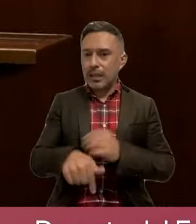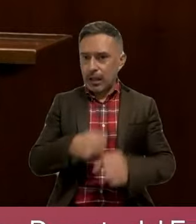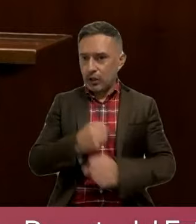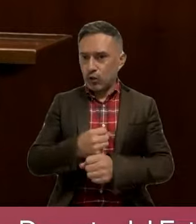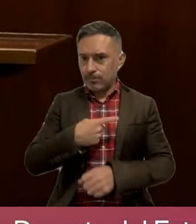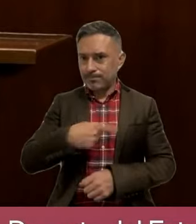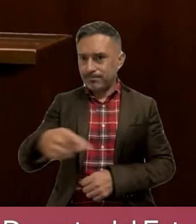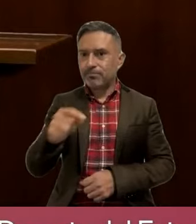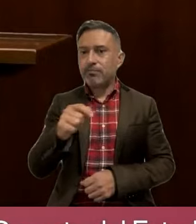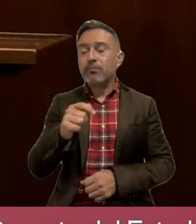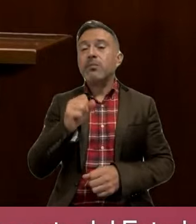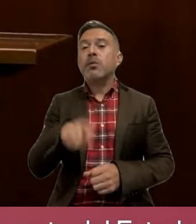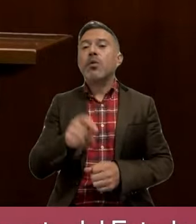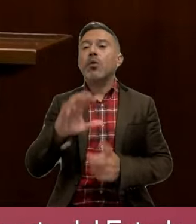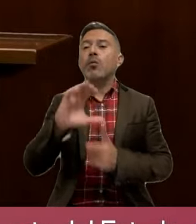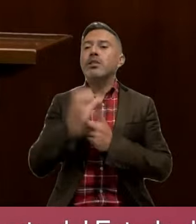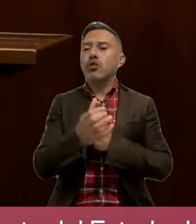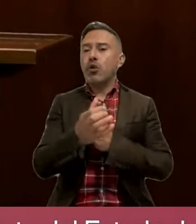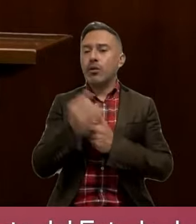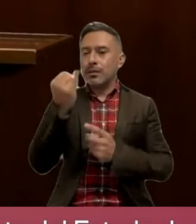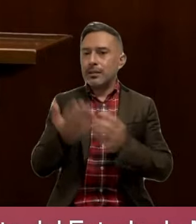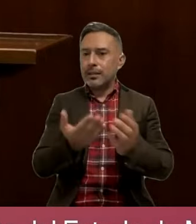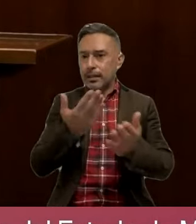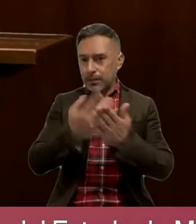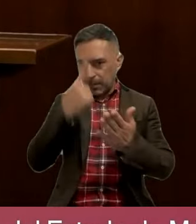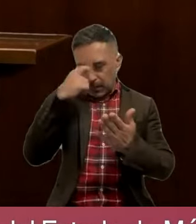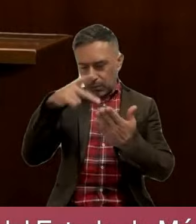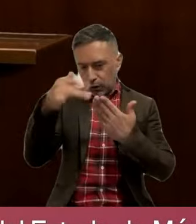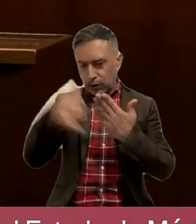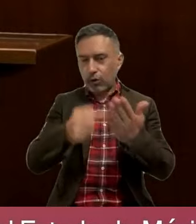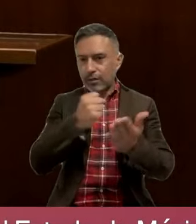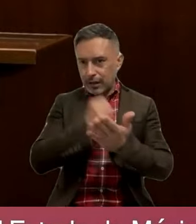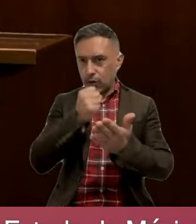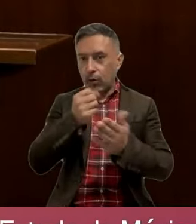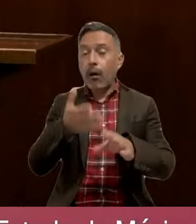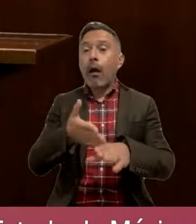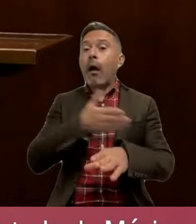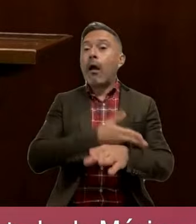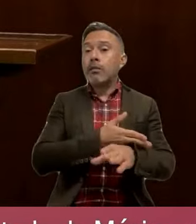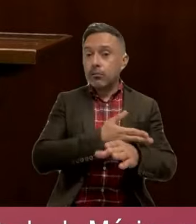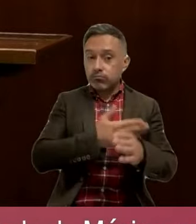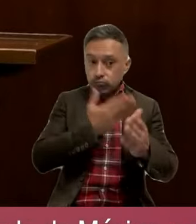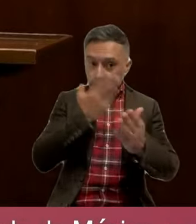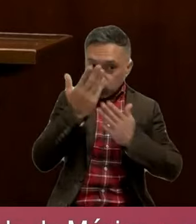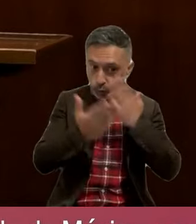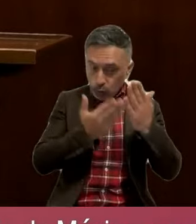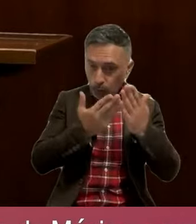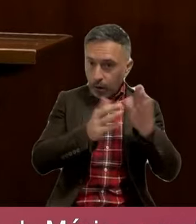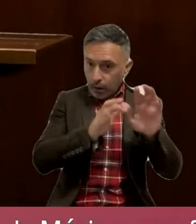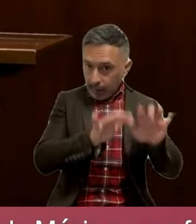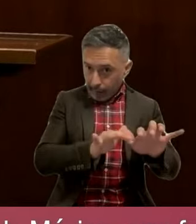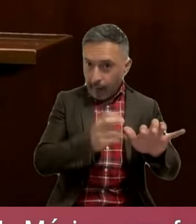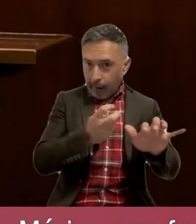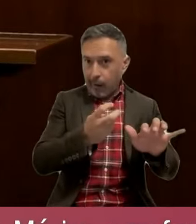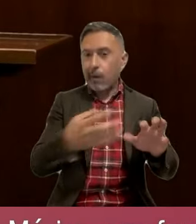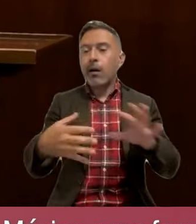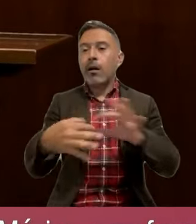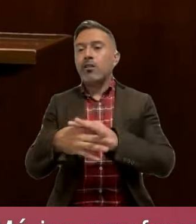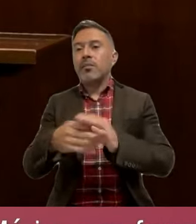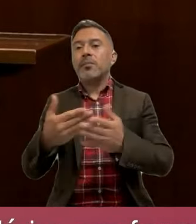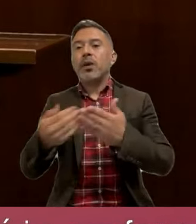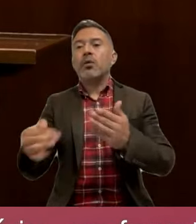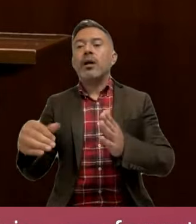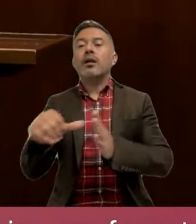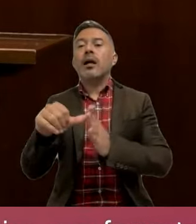dictaminó la iniciativa de decreto. Con base en el estudio realizado, es procedente reformar la fracción segunda del